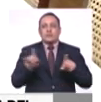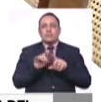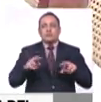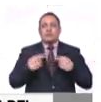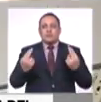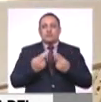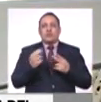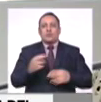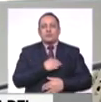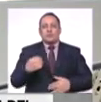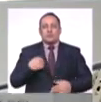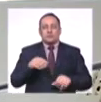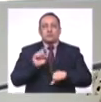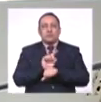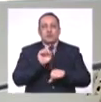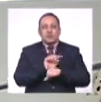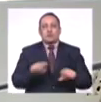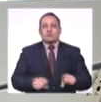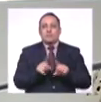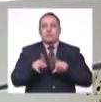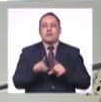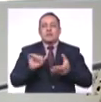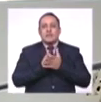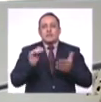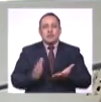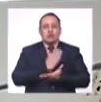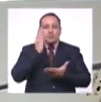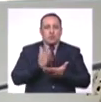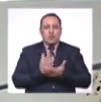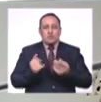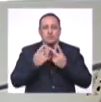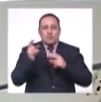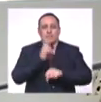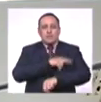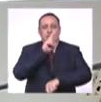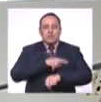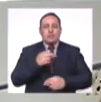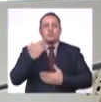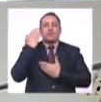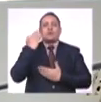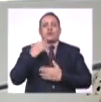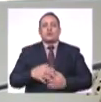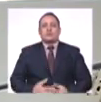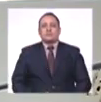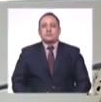reunión con el ministro de Educación para tratar las problemáticas de la región Piura.